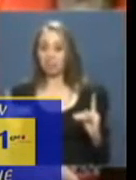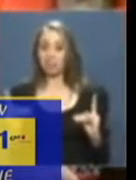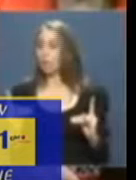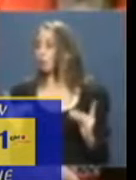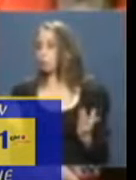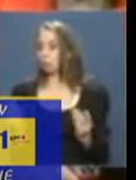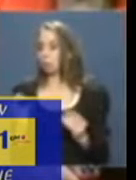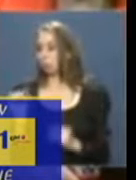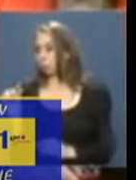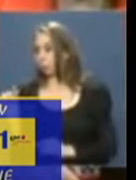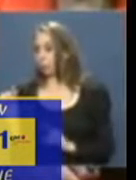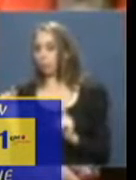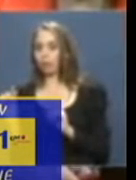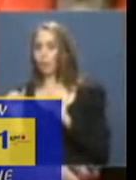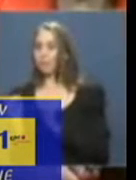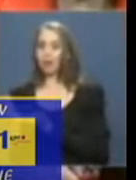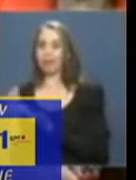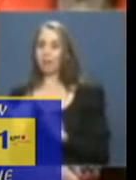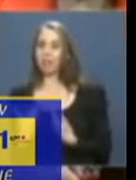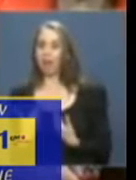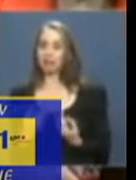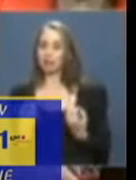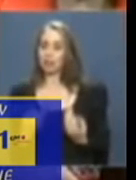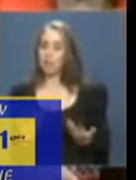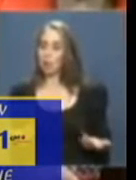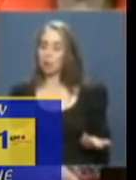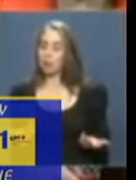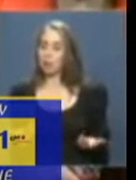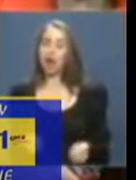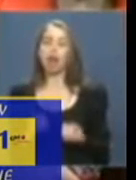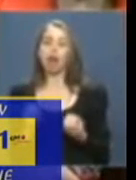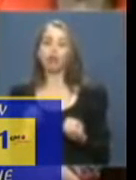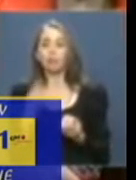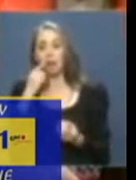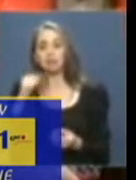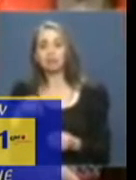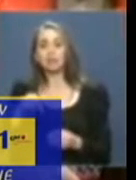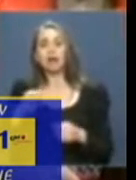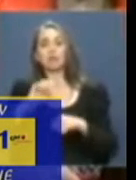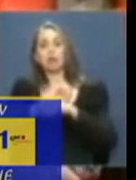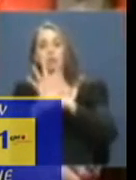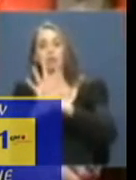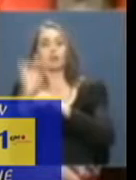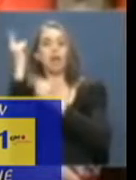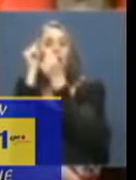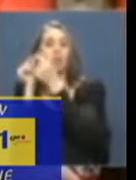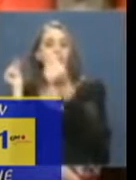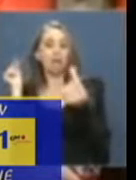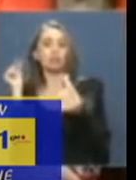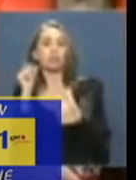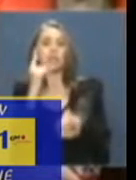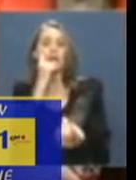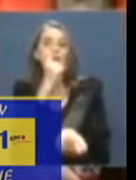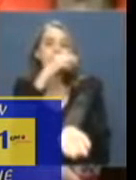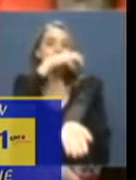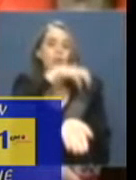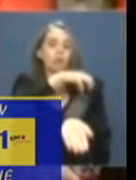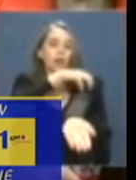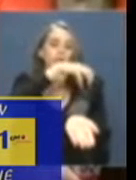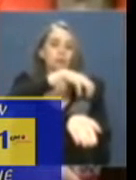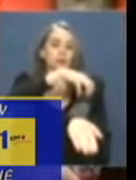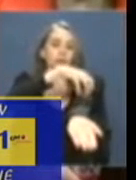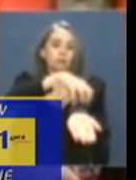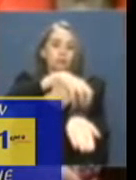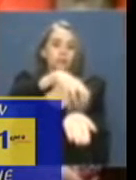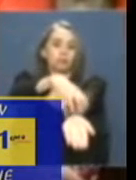frente al hecho que estamos pasando a nivel nacional y por supuesto en cada una de nuestras regiones del país también